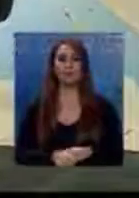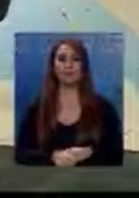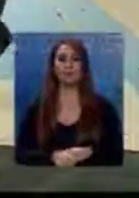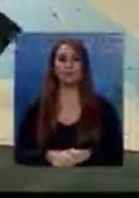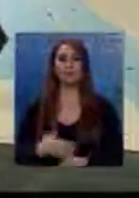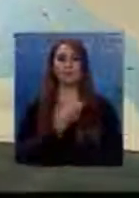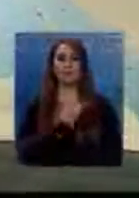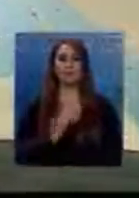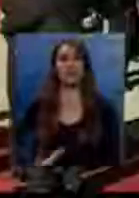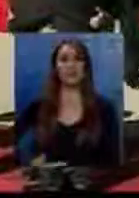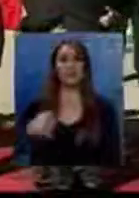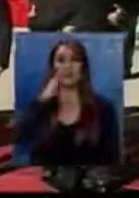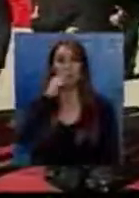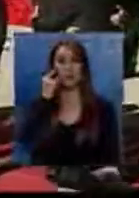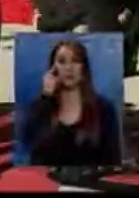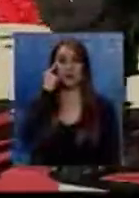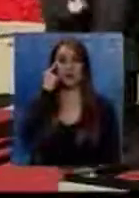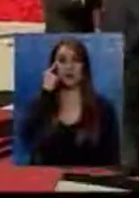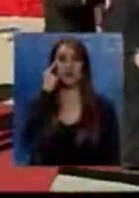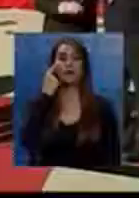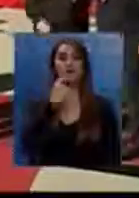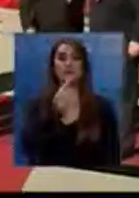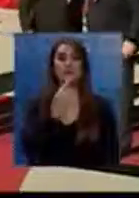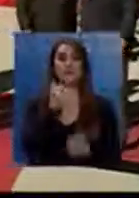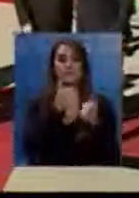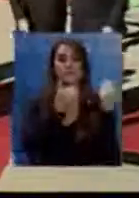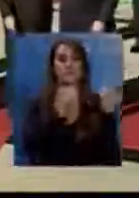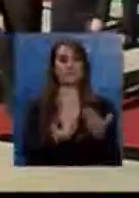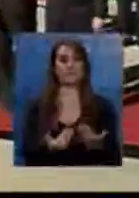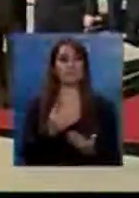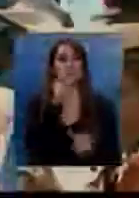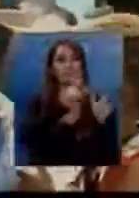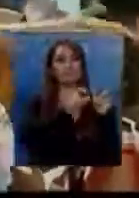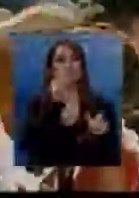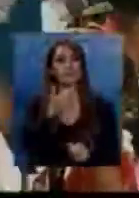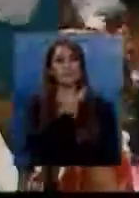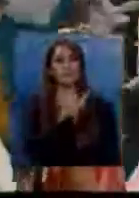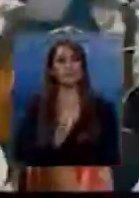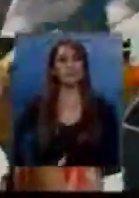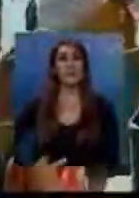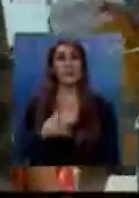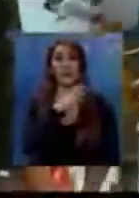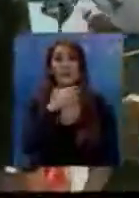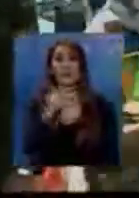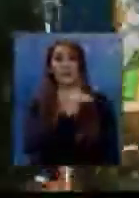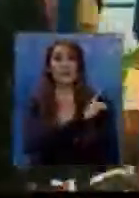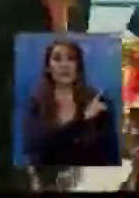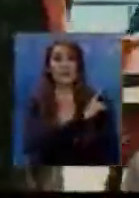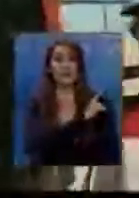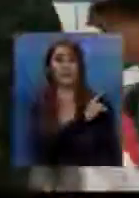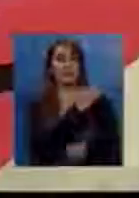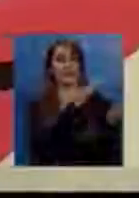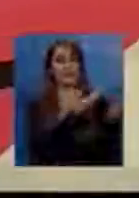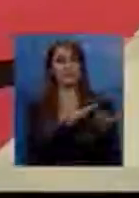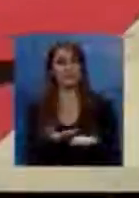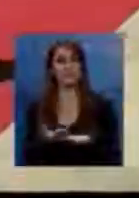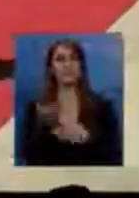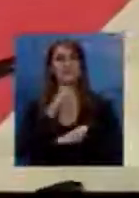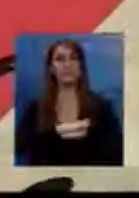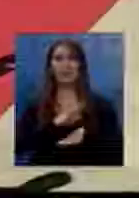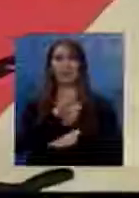el presidente de la República, Rafael Correa, dio la bienvenida a los jefes de Estado y delegados a la cuarta cumbre de CELAC, y en el